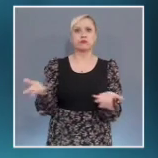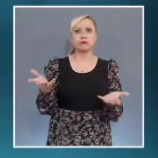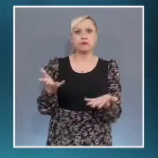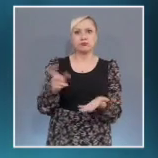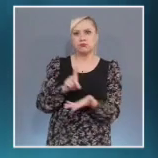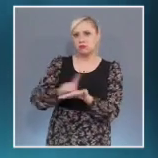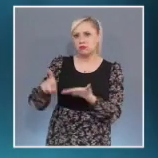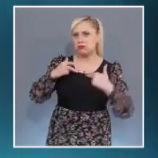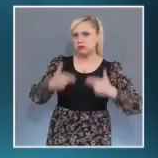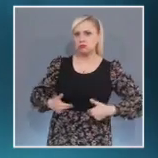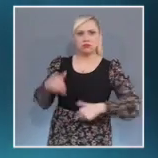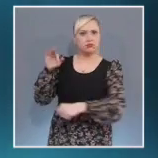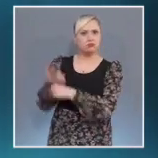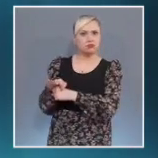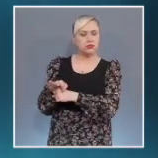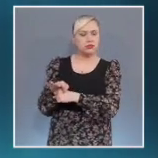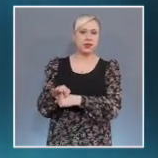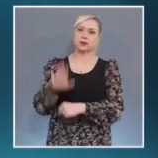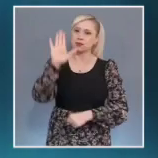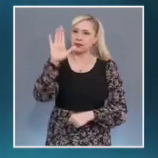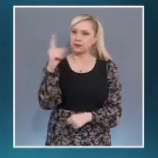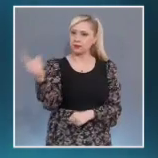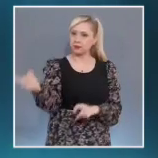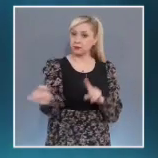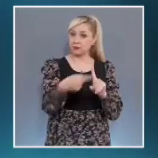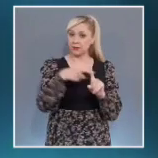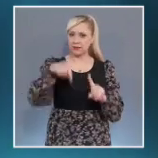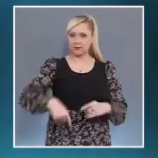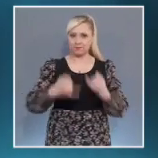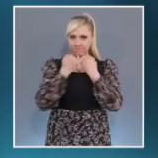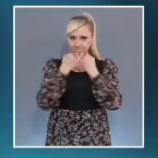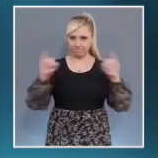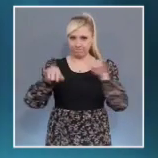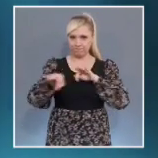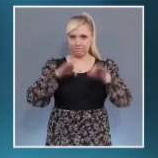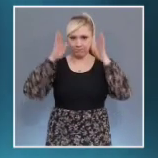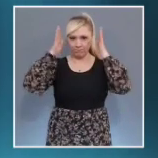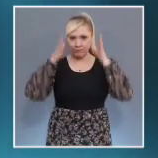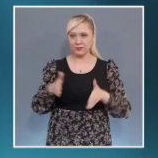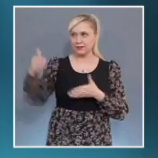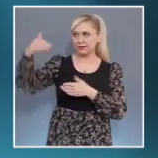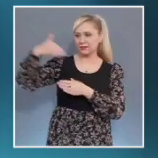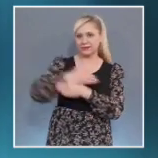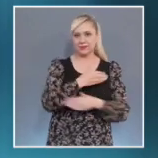constitucionales es contar con una judicatura independiente y autónoma. El